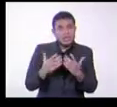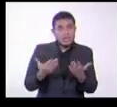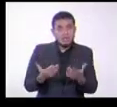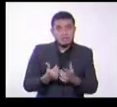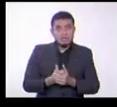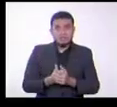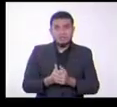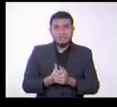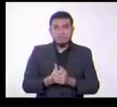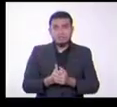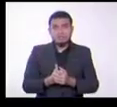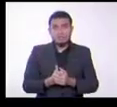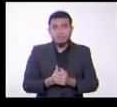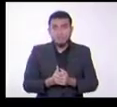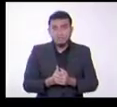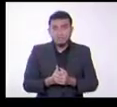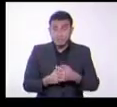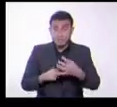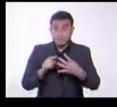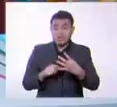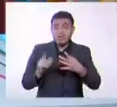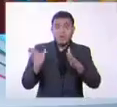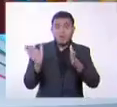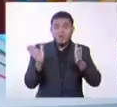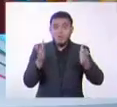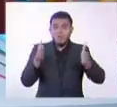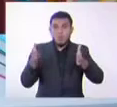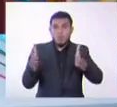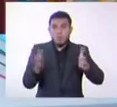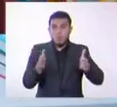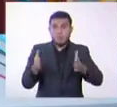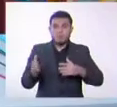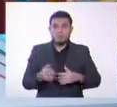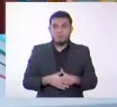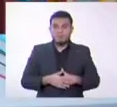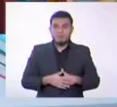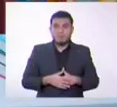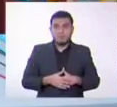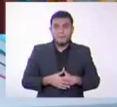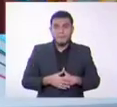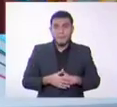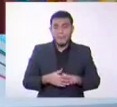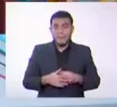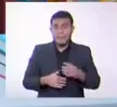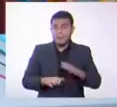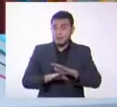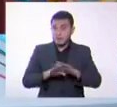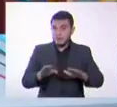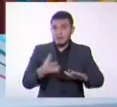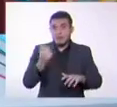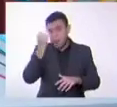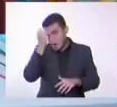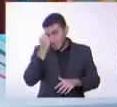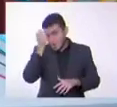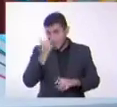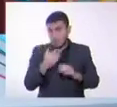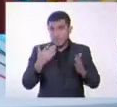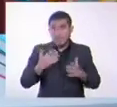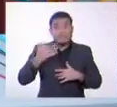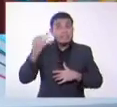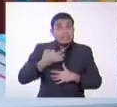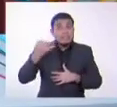y también las corrientes de aire. Por último, también hemos aprendido que la necesidad